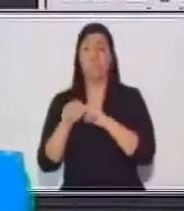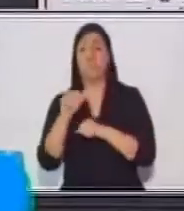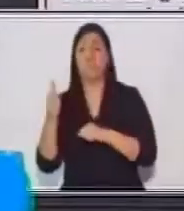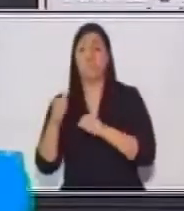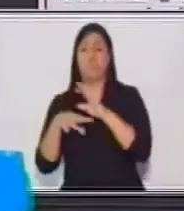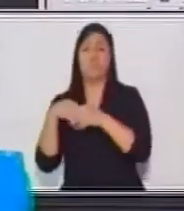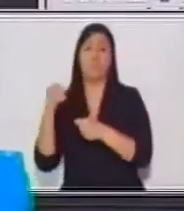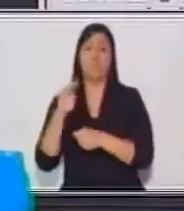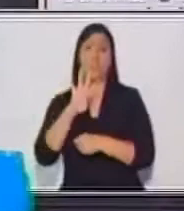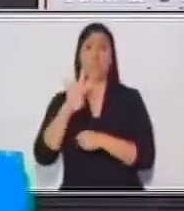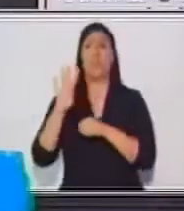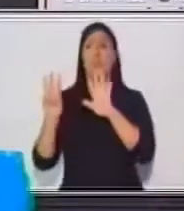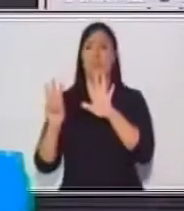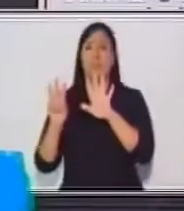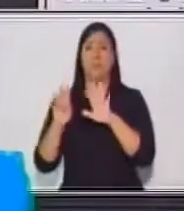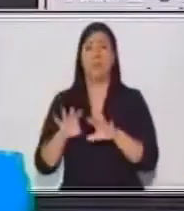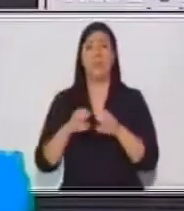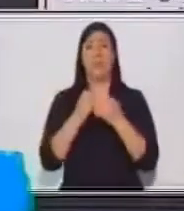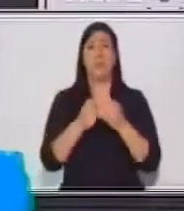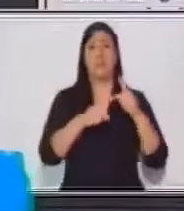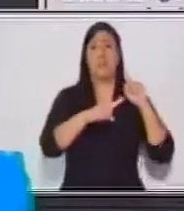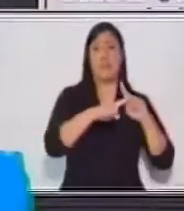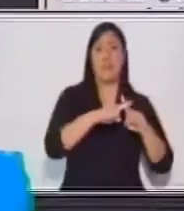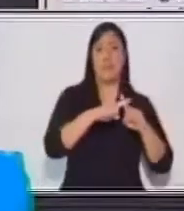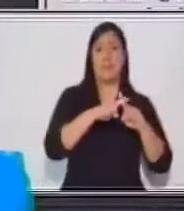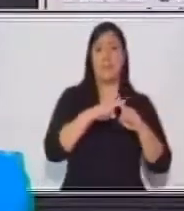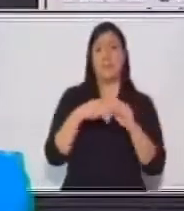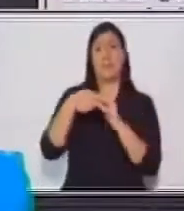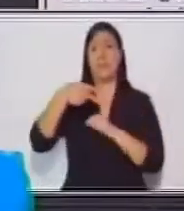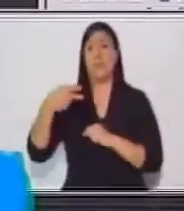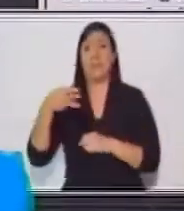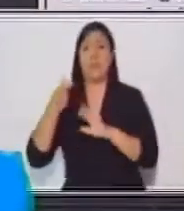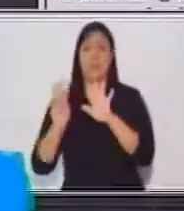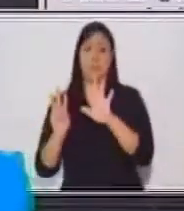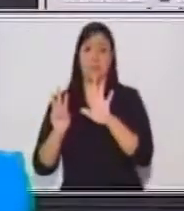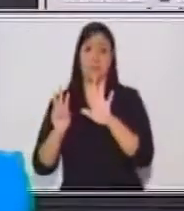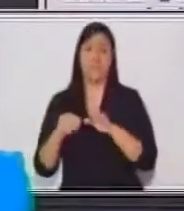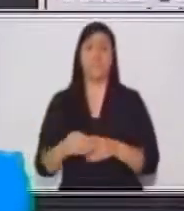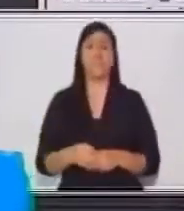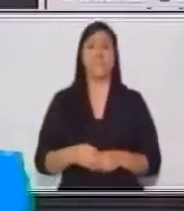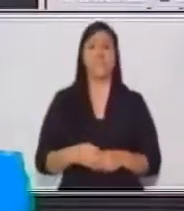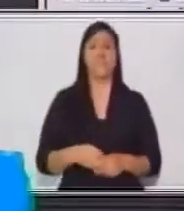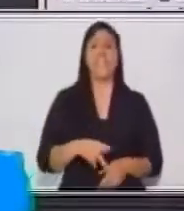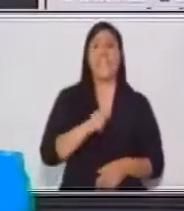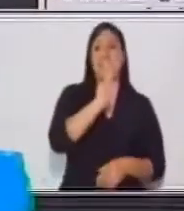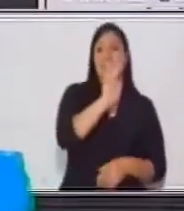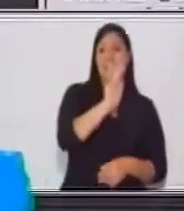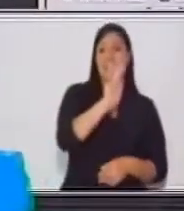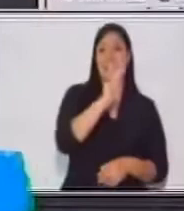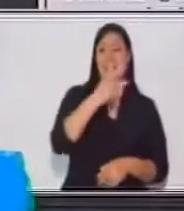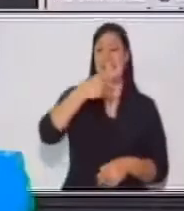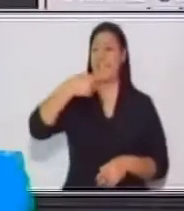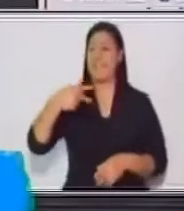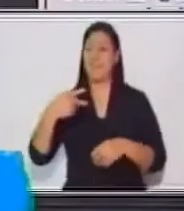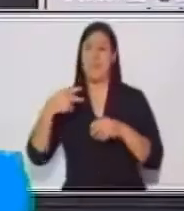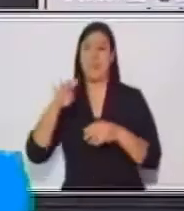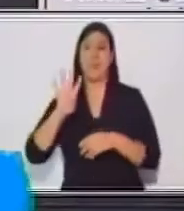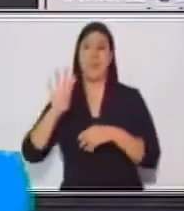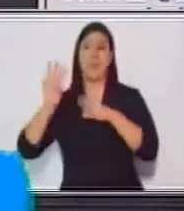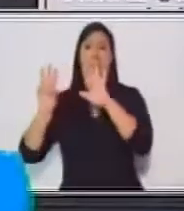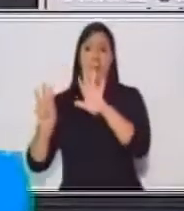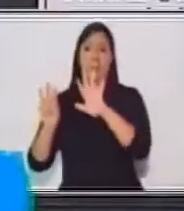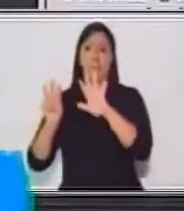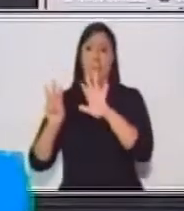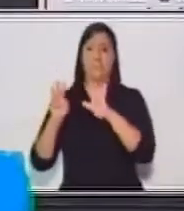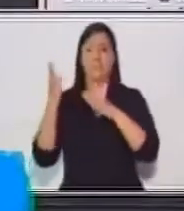Para X igual a 8. Y es igual a 48